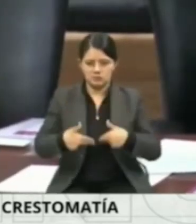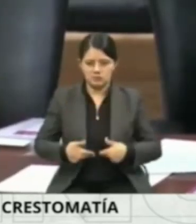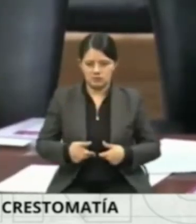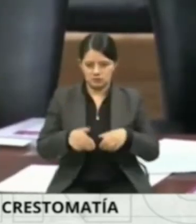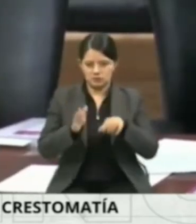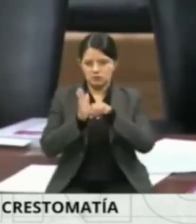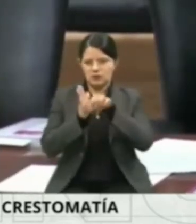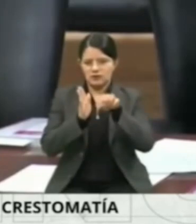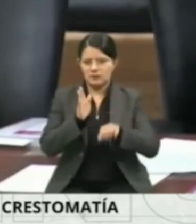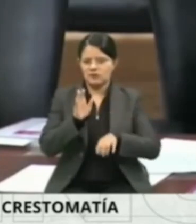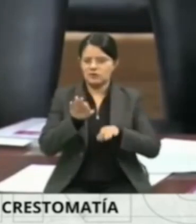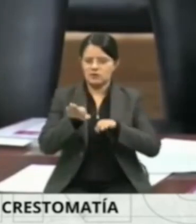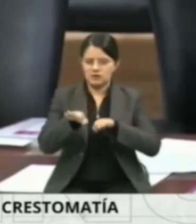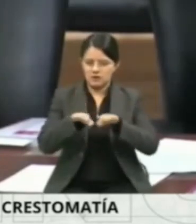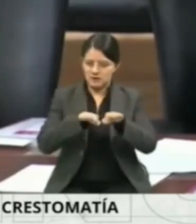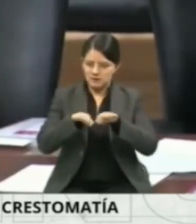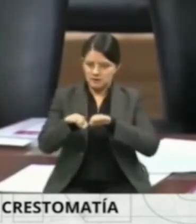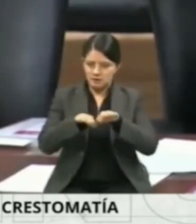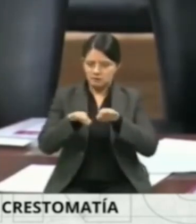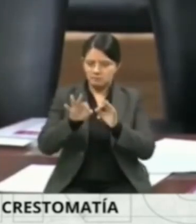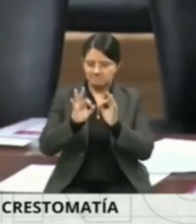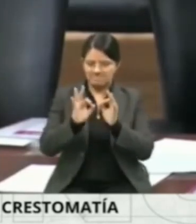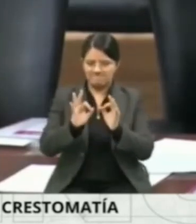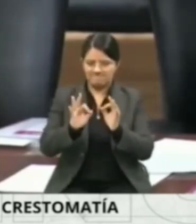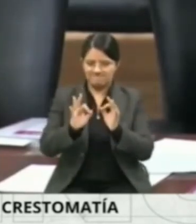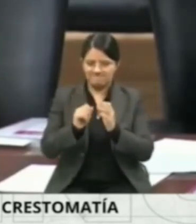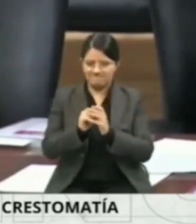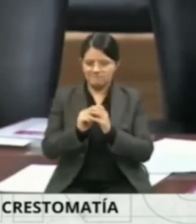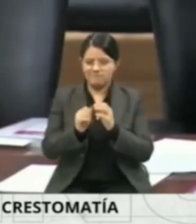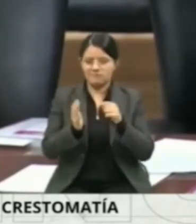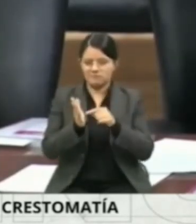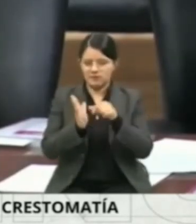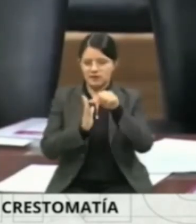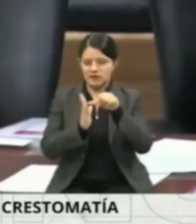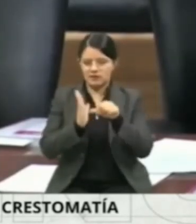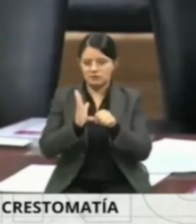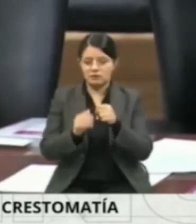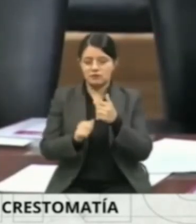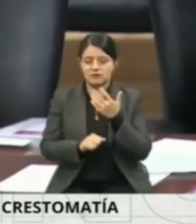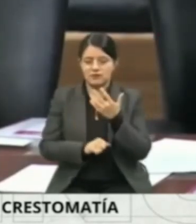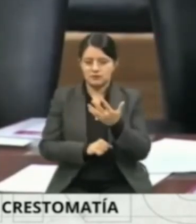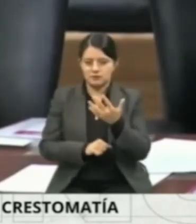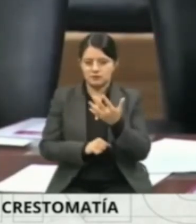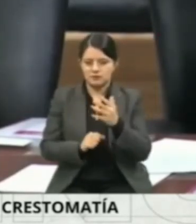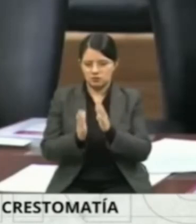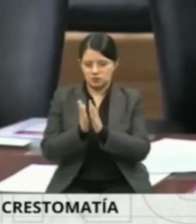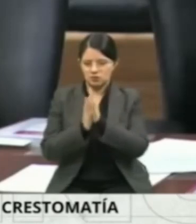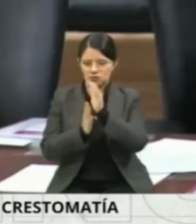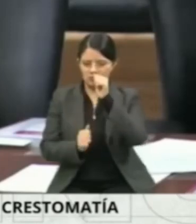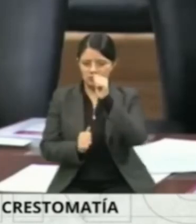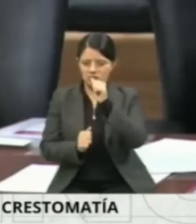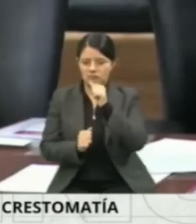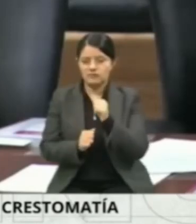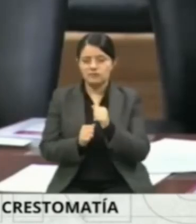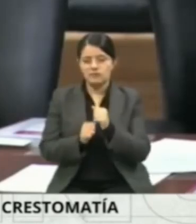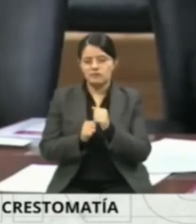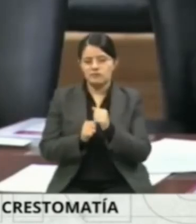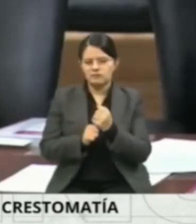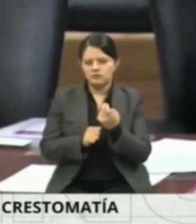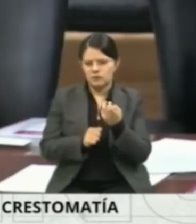trabajo digno que está en el artículo 5 de nuestra Constitución nos